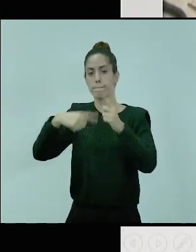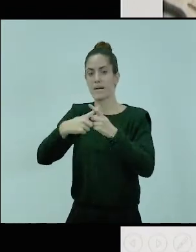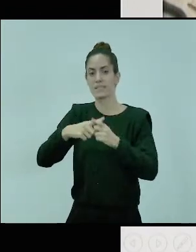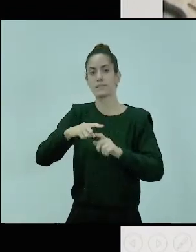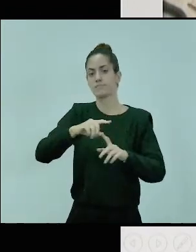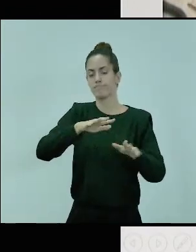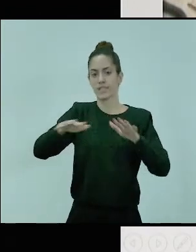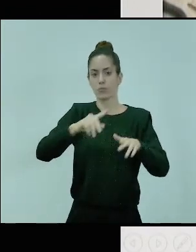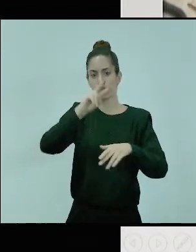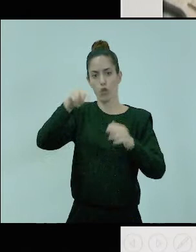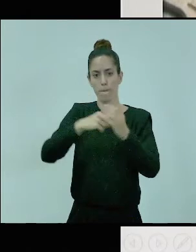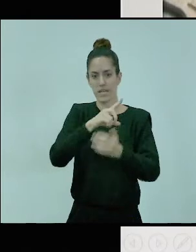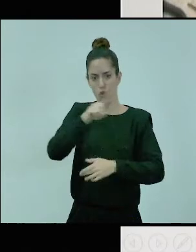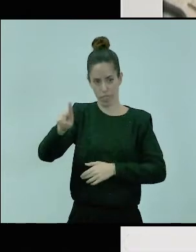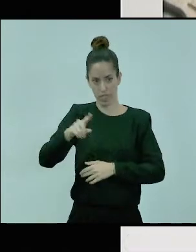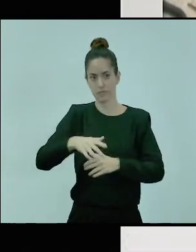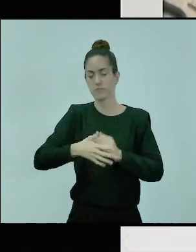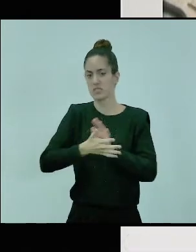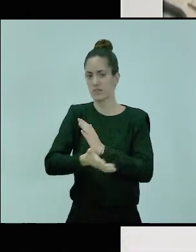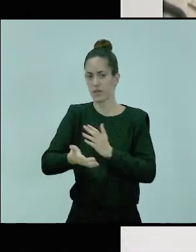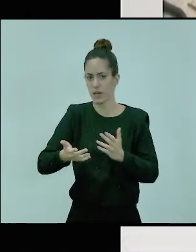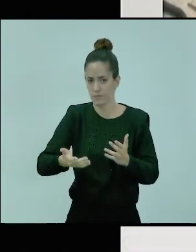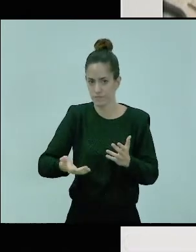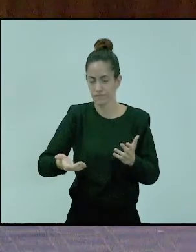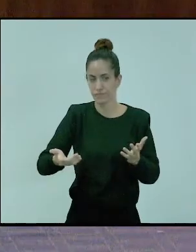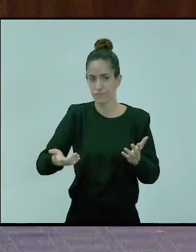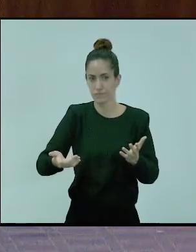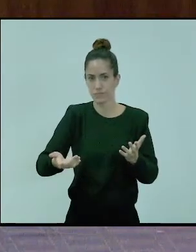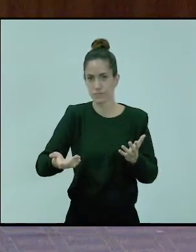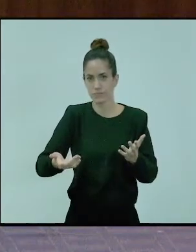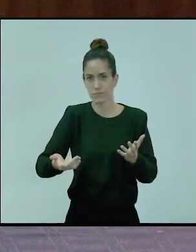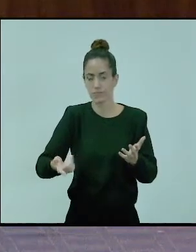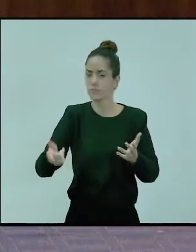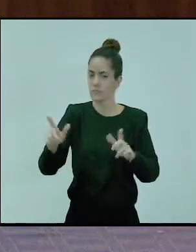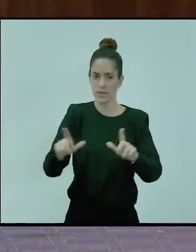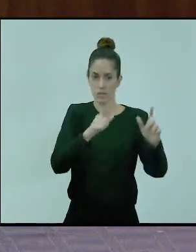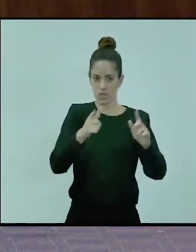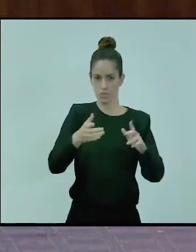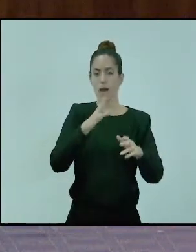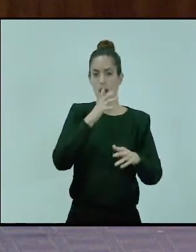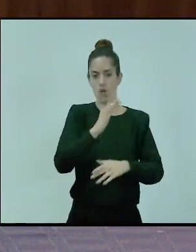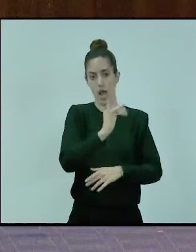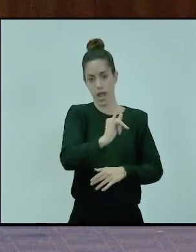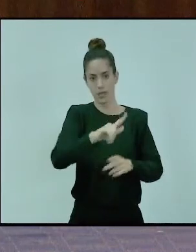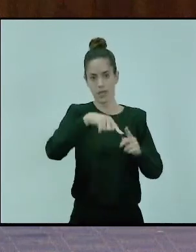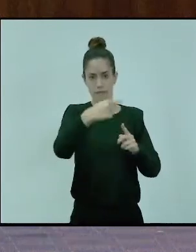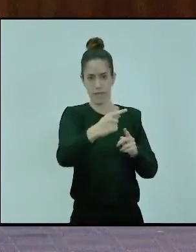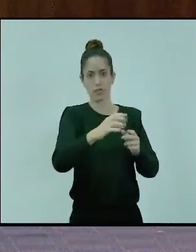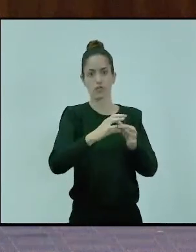de 2011. Nos volvemos a la diapositiva que yo os he puesto de los